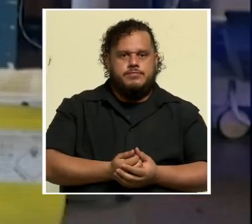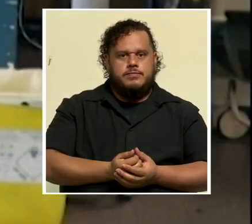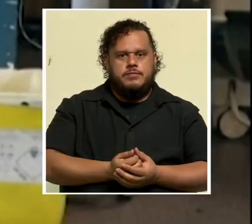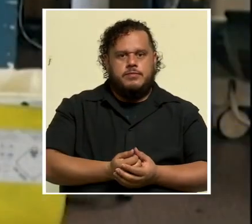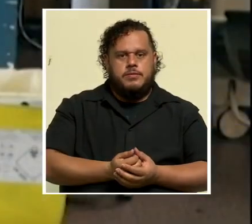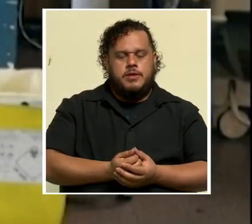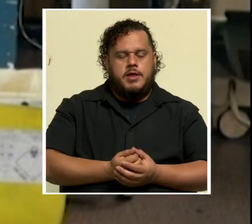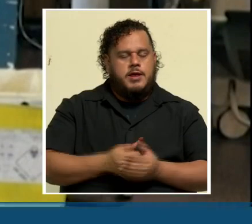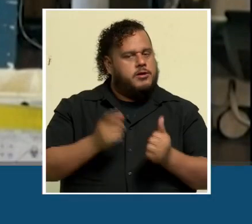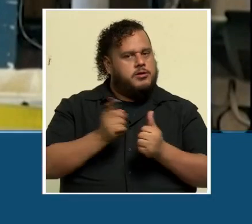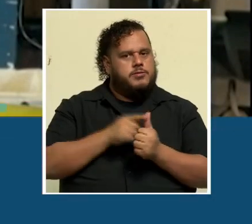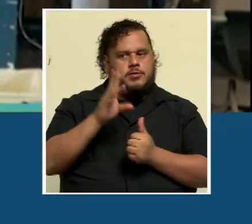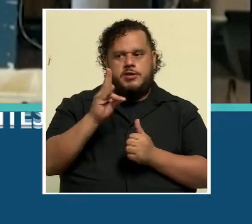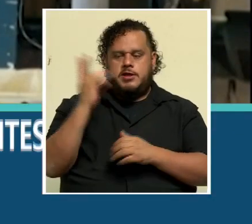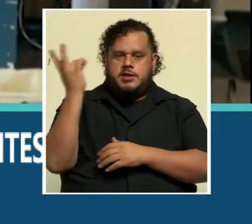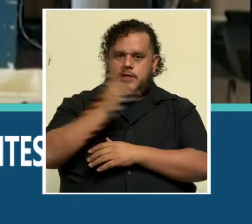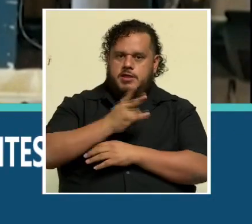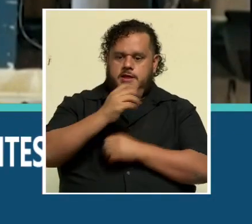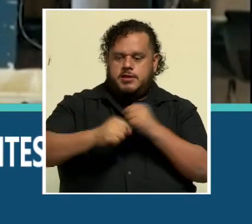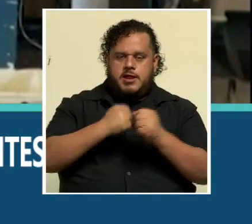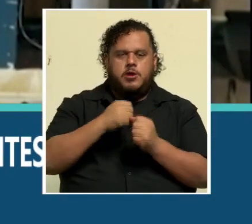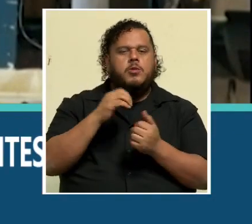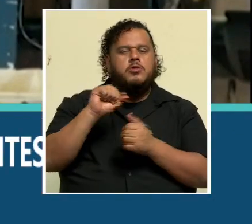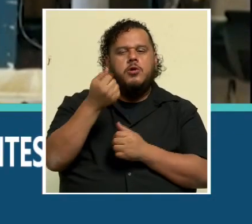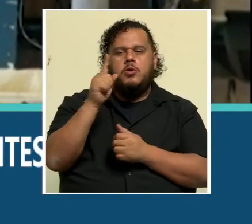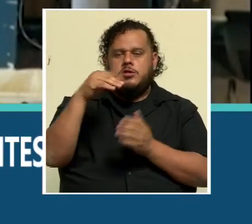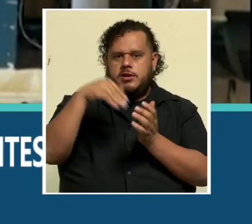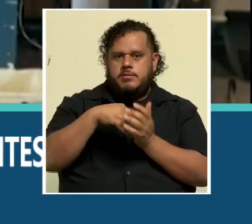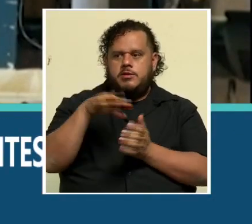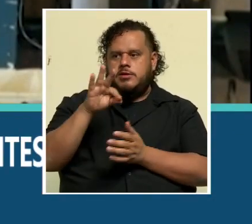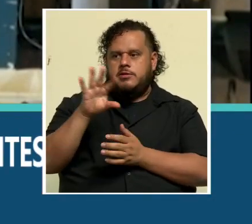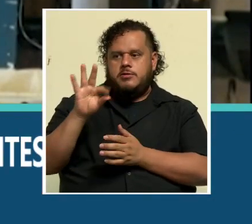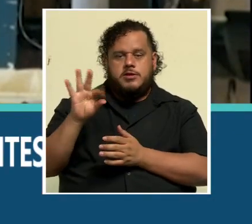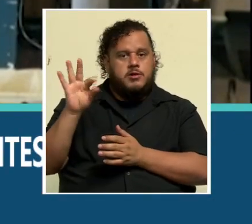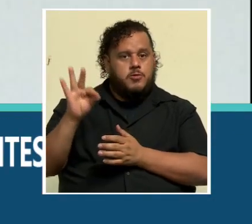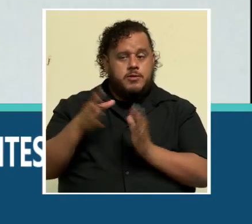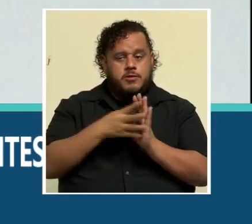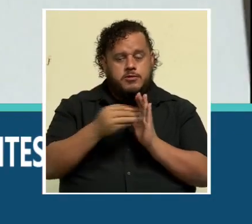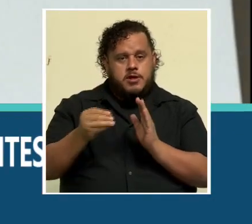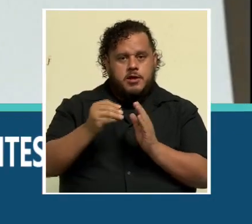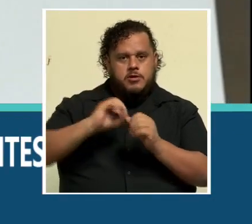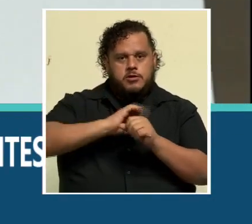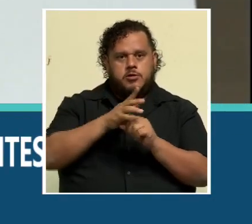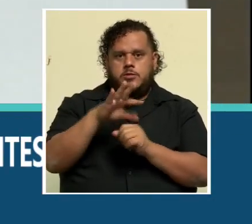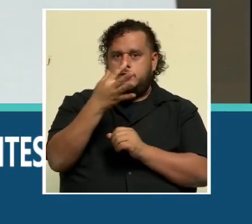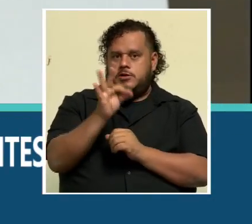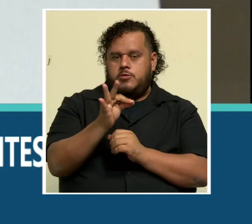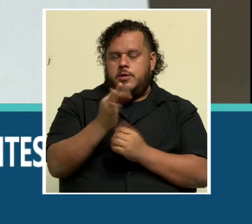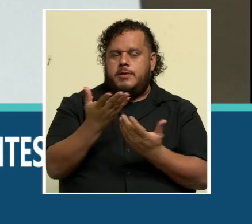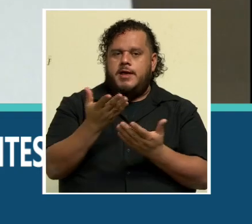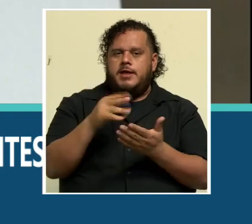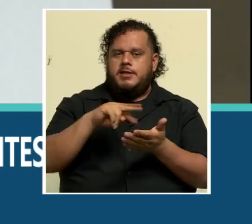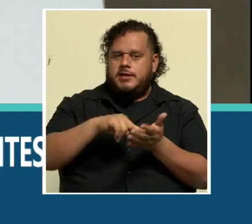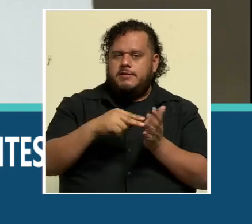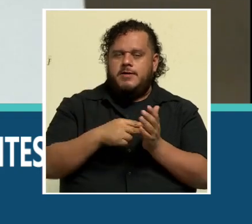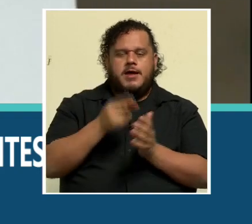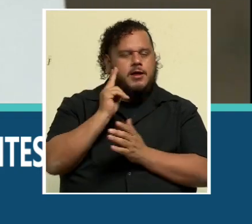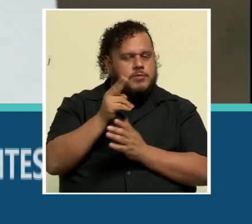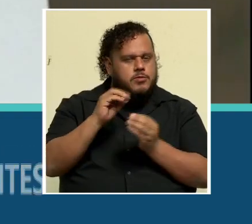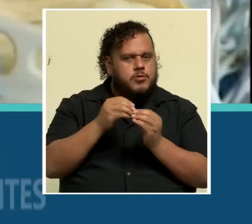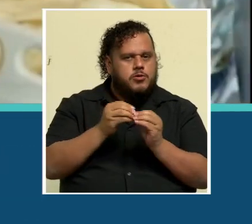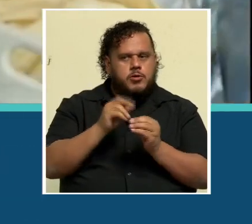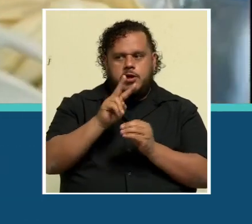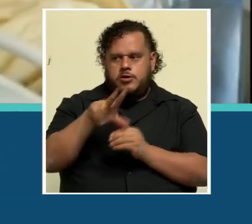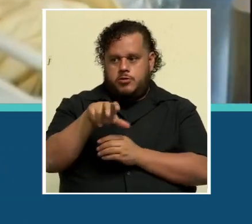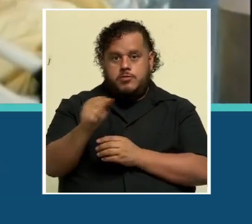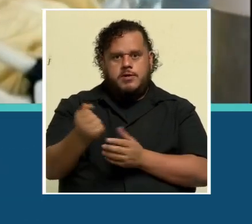En los primeros 7 días del año se registraron 11.999 contagios de COVID-19, prácticamente la misma cifra acumulada durante